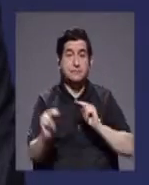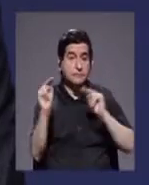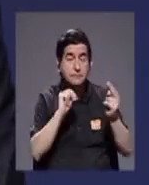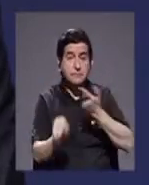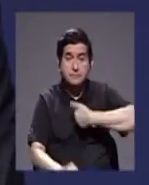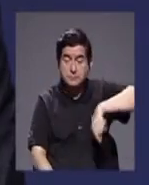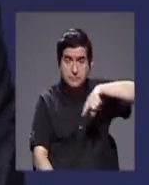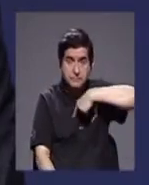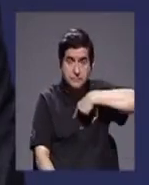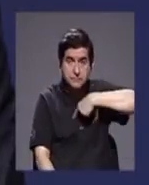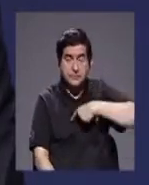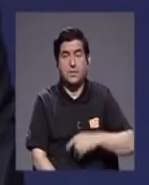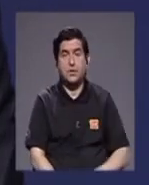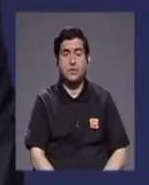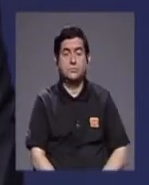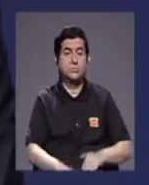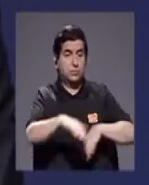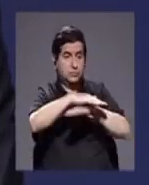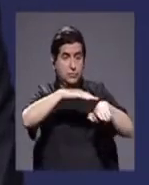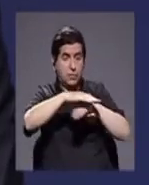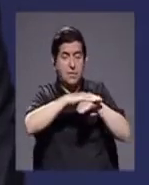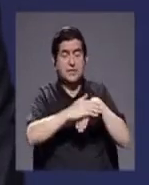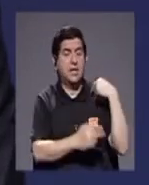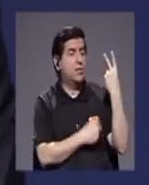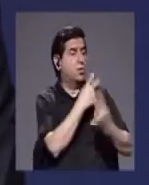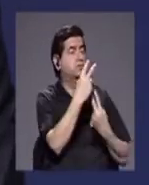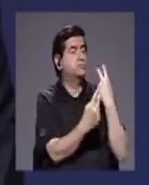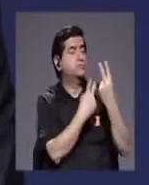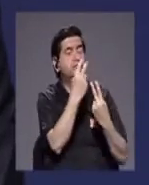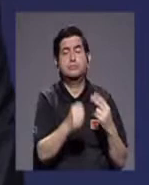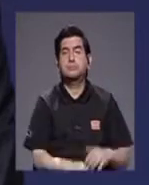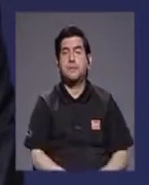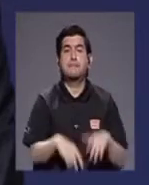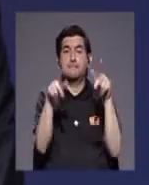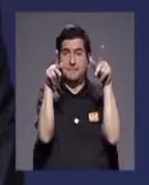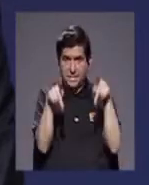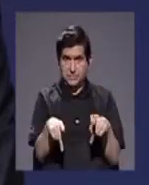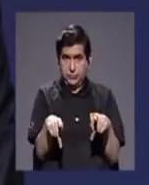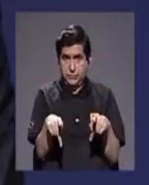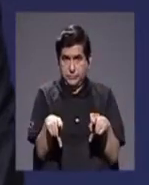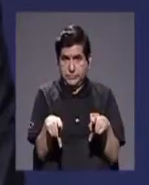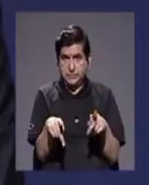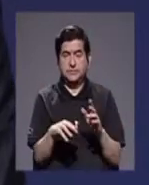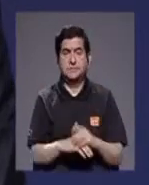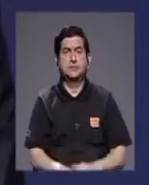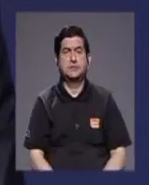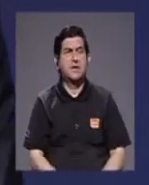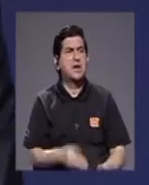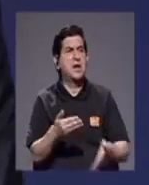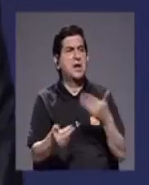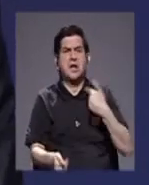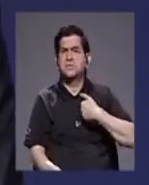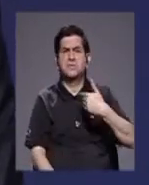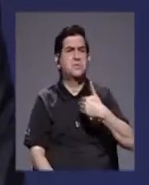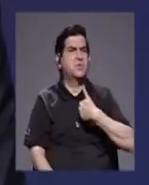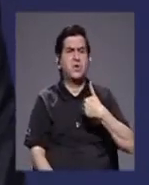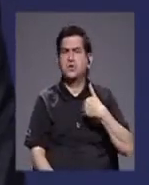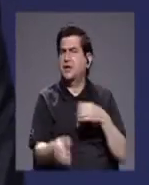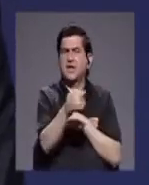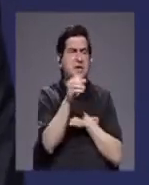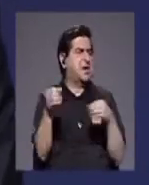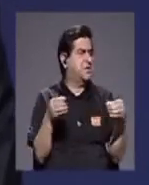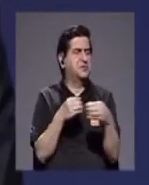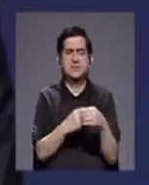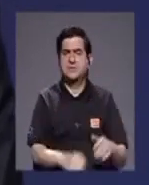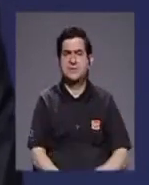está basado mucho en los viajes, la gente pues casi que uno no tiene oficina hoy en día. Entonces